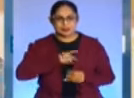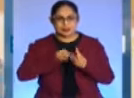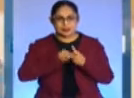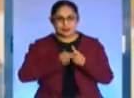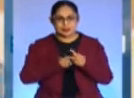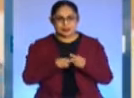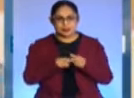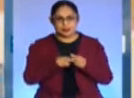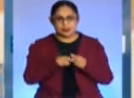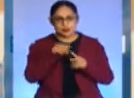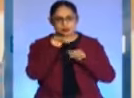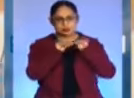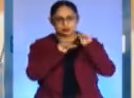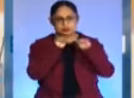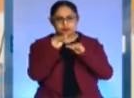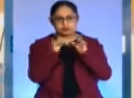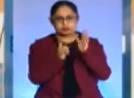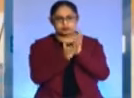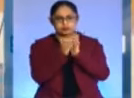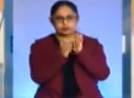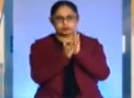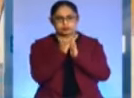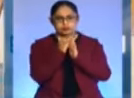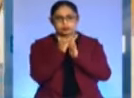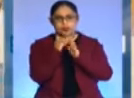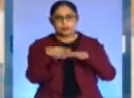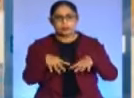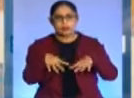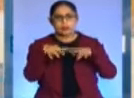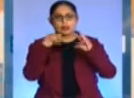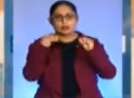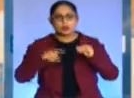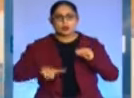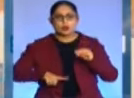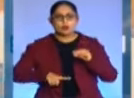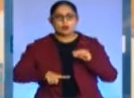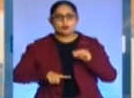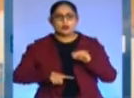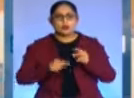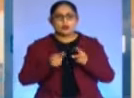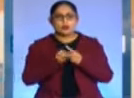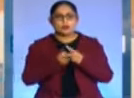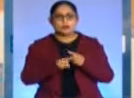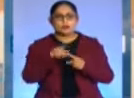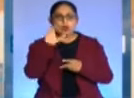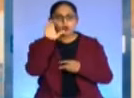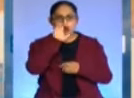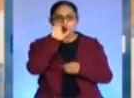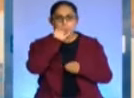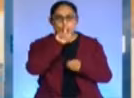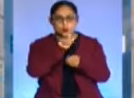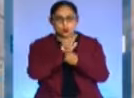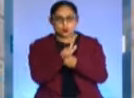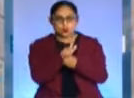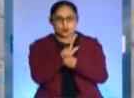las obras de restauración y mantenimiento del Palacio de Gobierno, lo que representa el inicio de una nueva cultura de